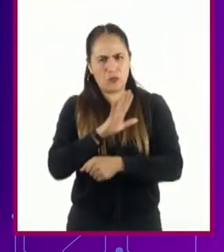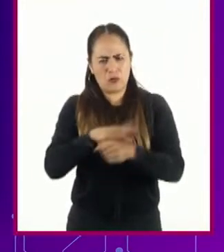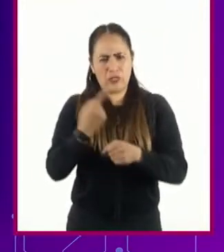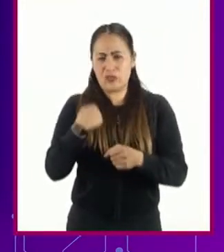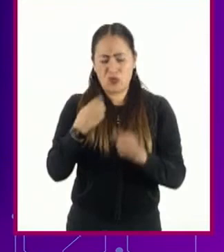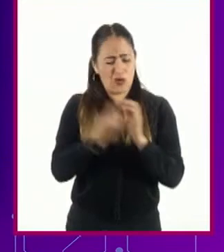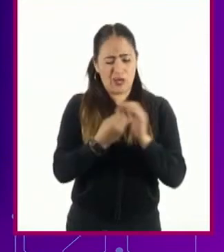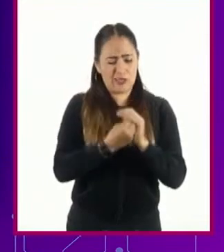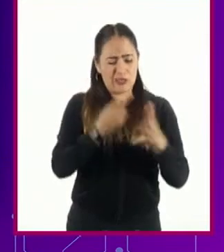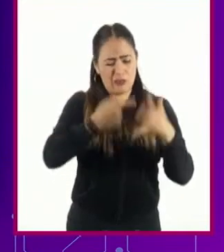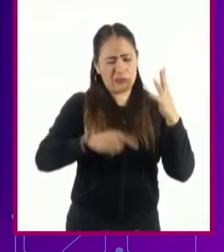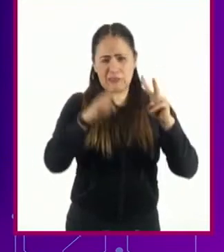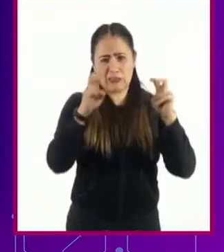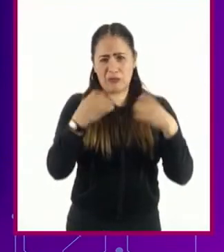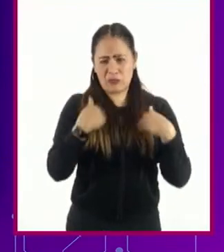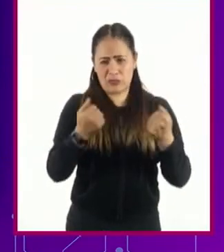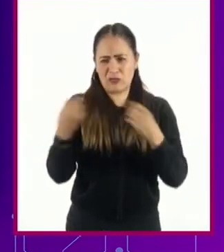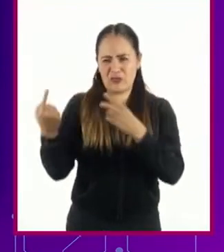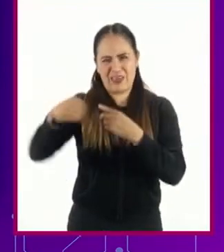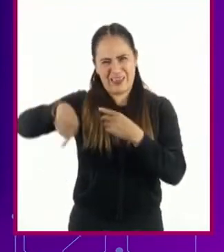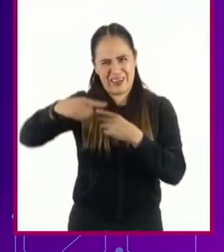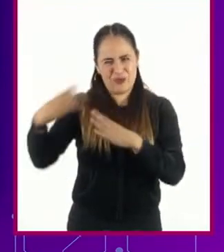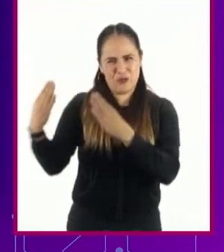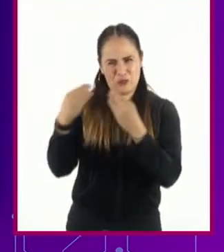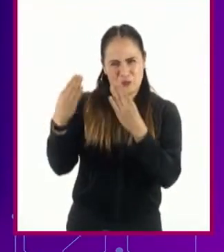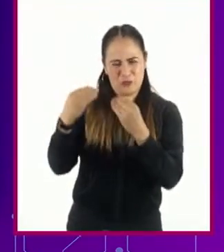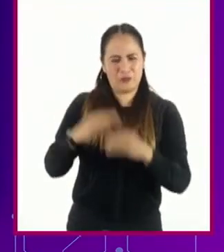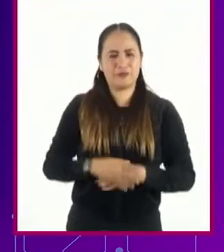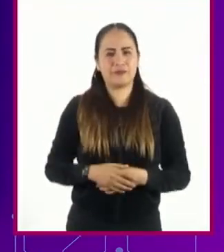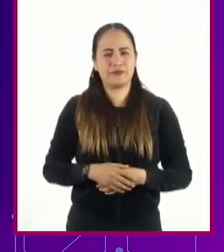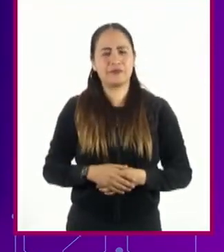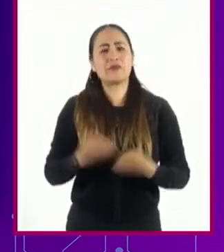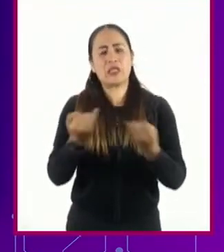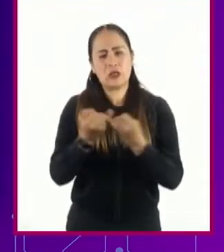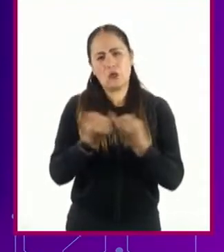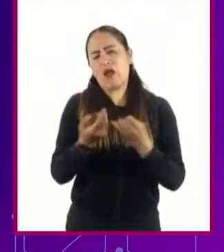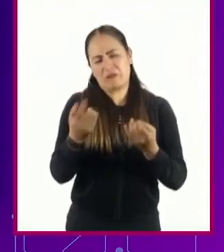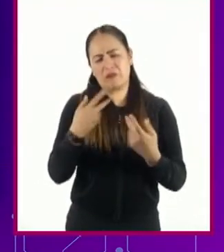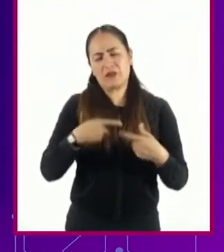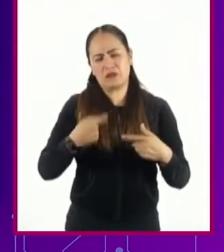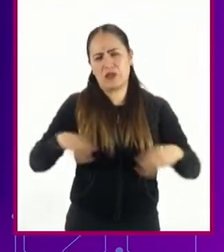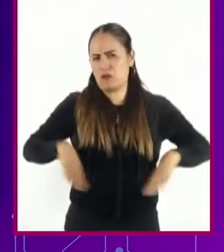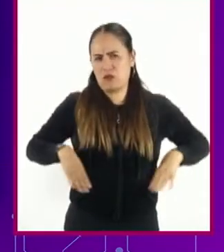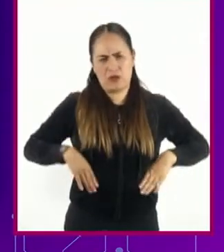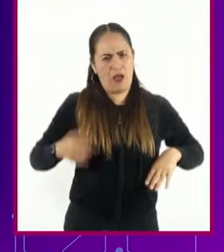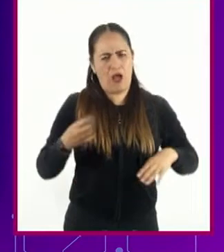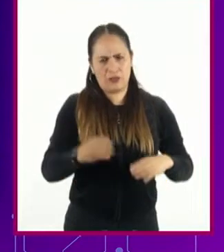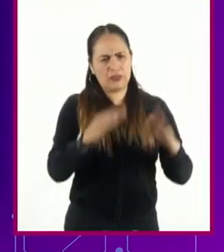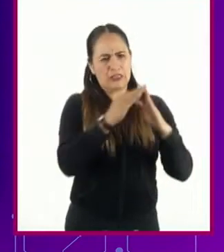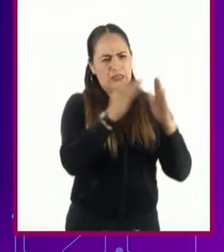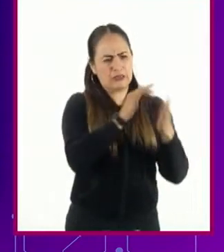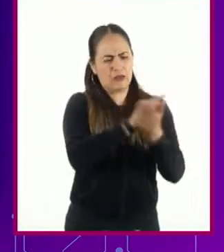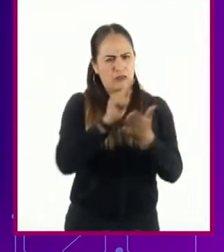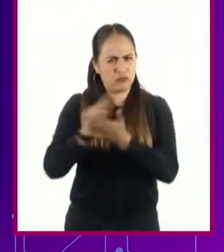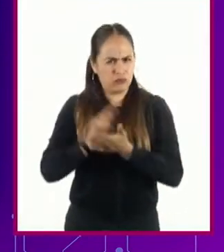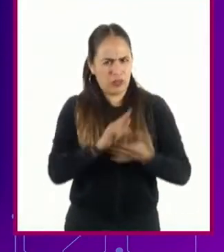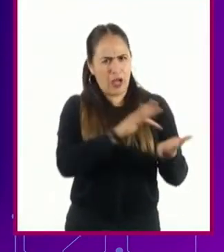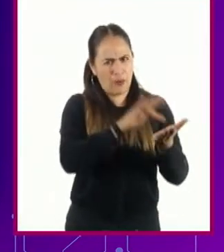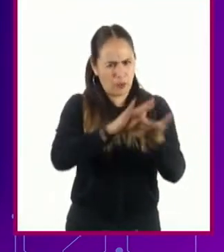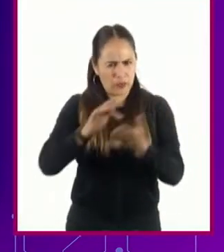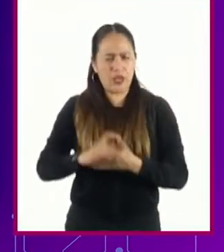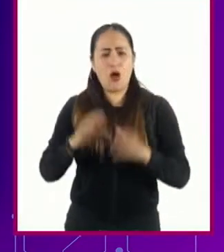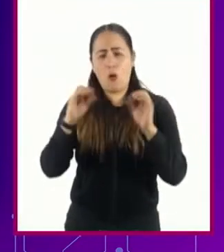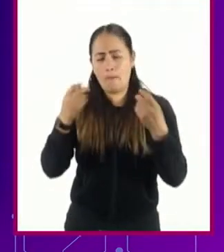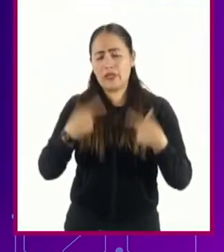clase. Para mí, una persona solidaria es quien apoya en los quehaceres de la casa. Es quien ayuda a una persona que tiene una